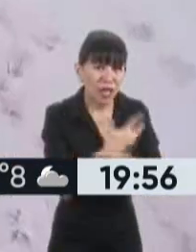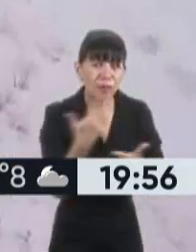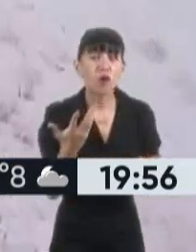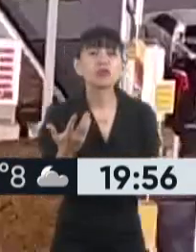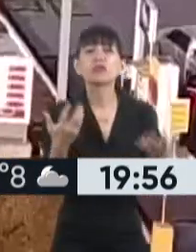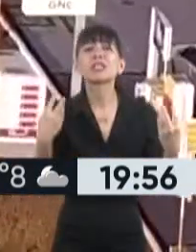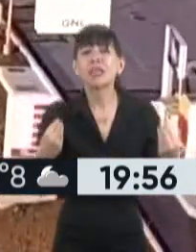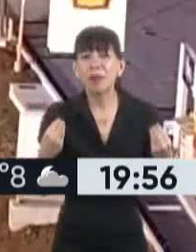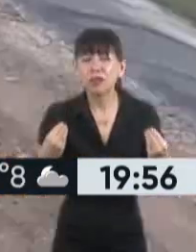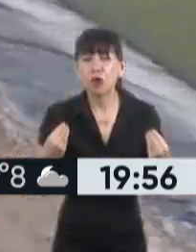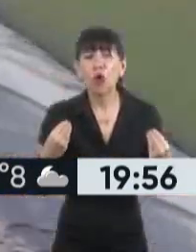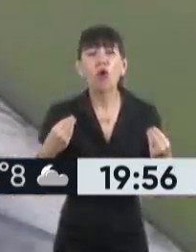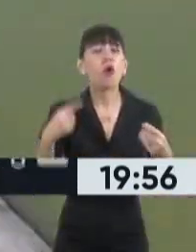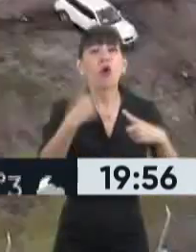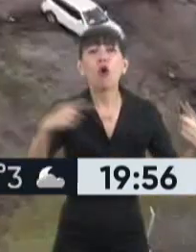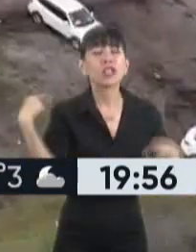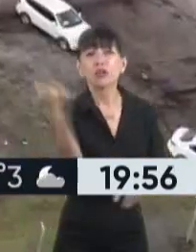Que pese a todo lo que